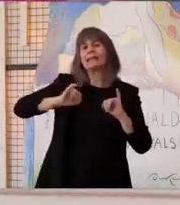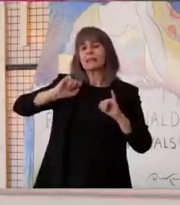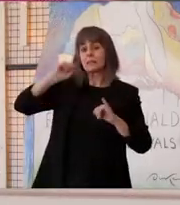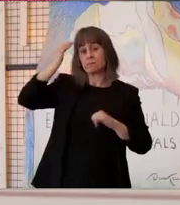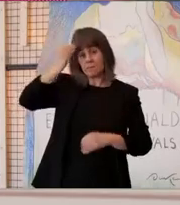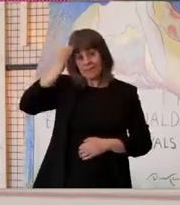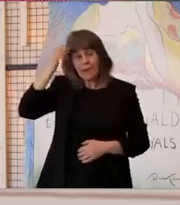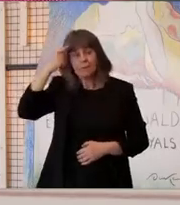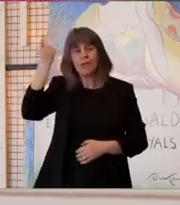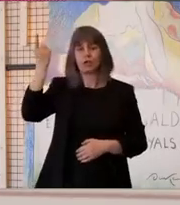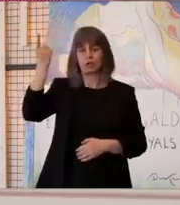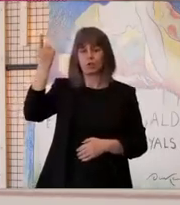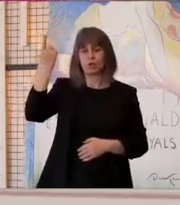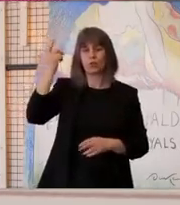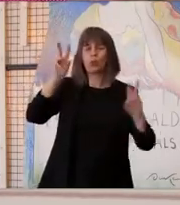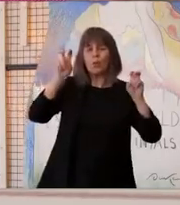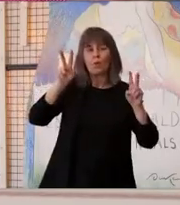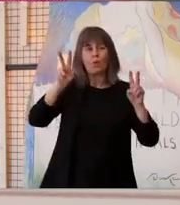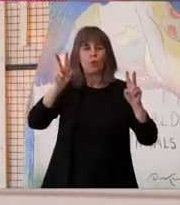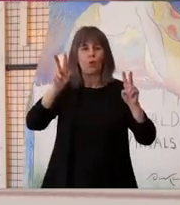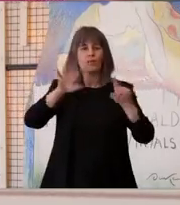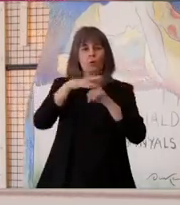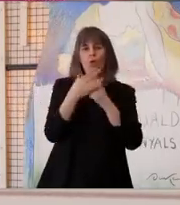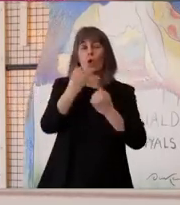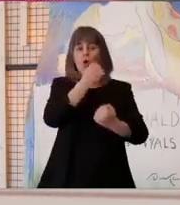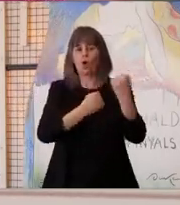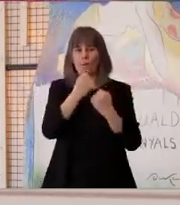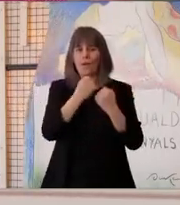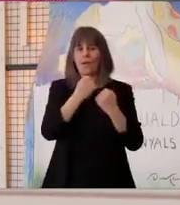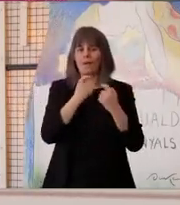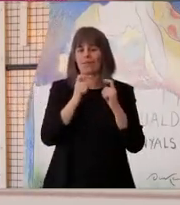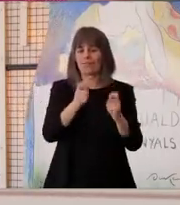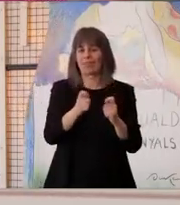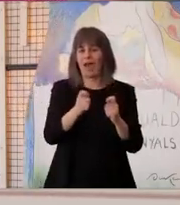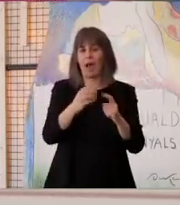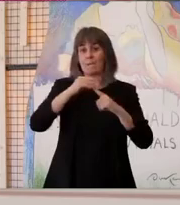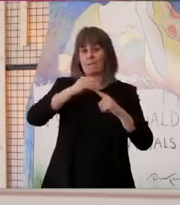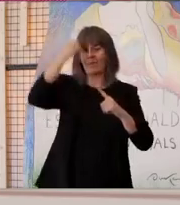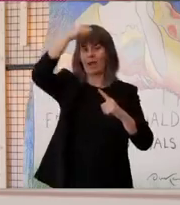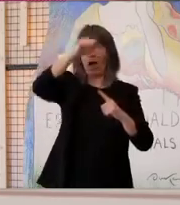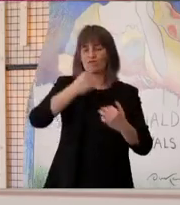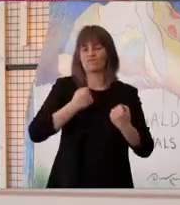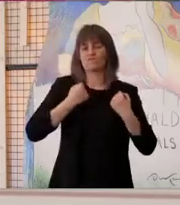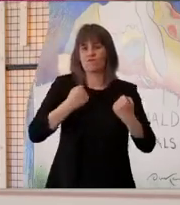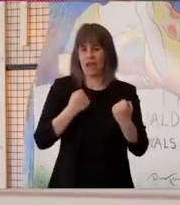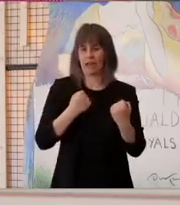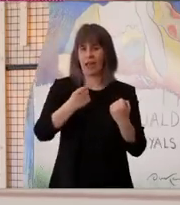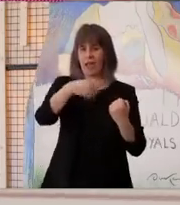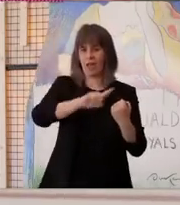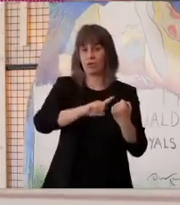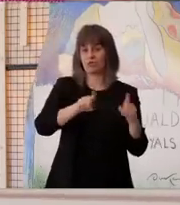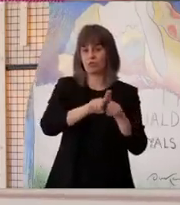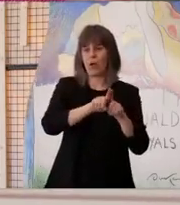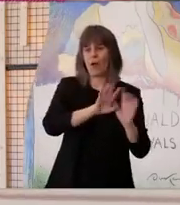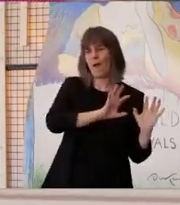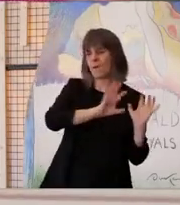económico y por lo tanto todo eso hace que el patriarcado que es muy fuerte y que contraataca a la